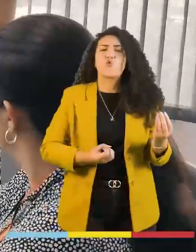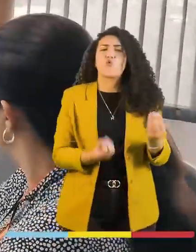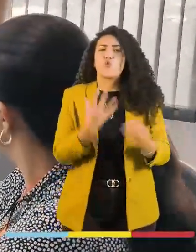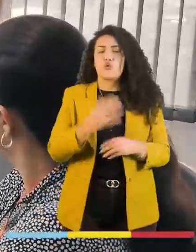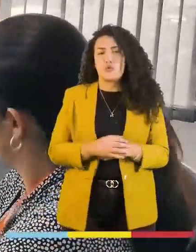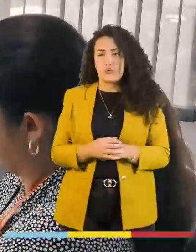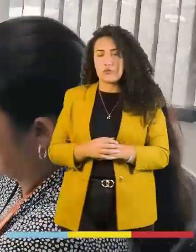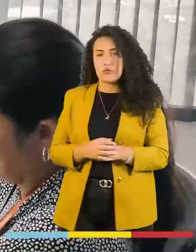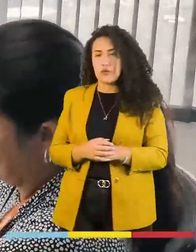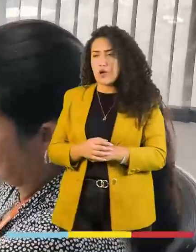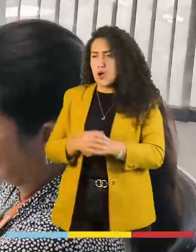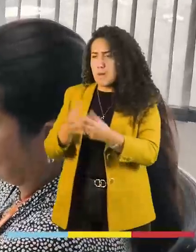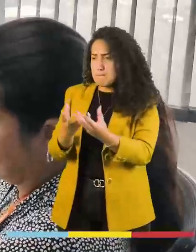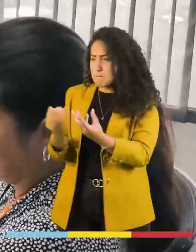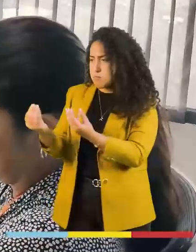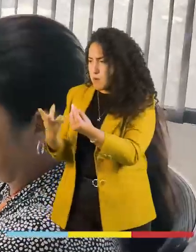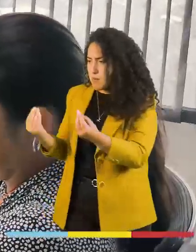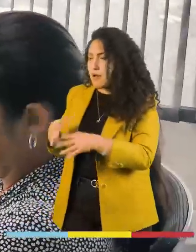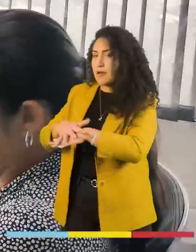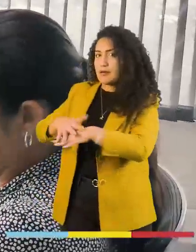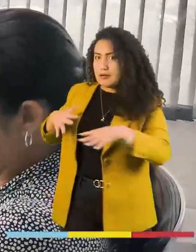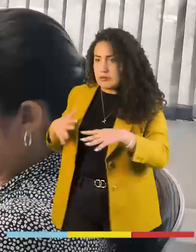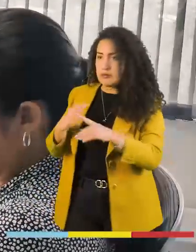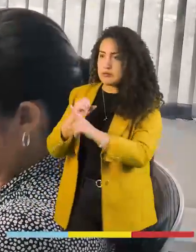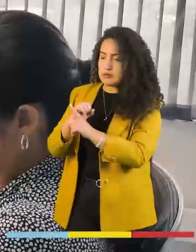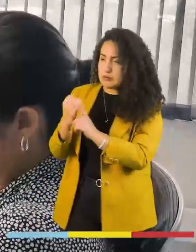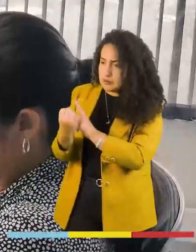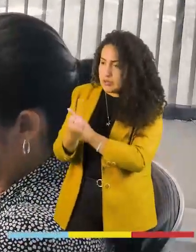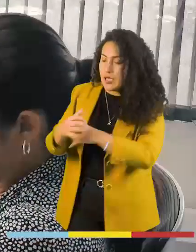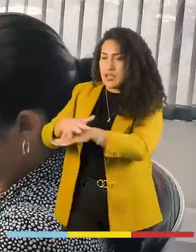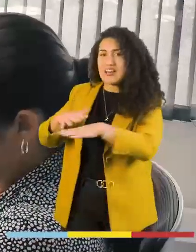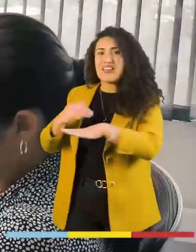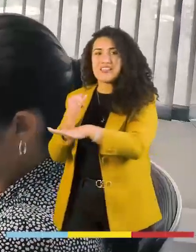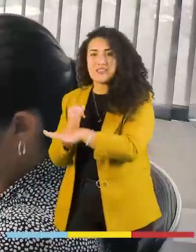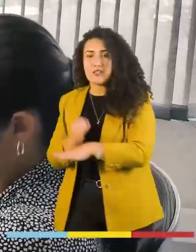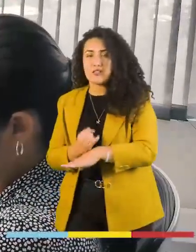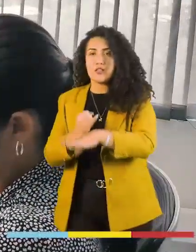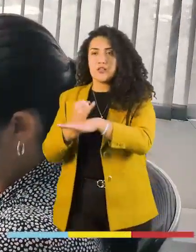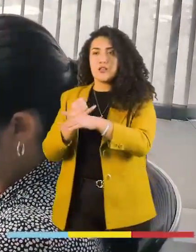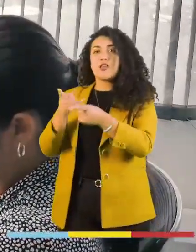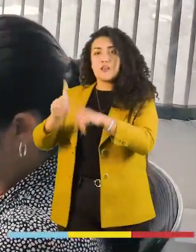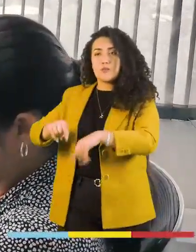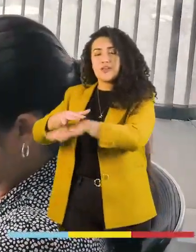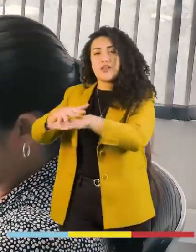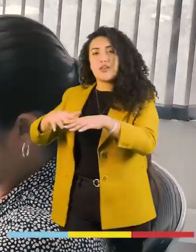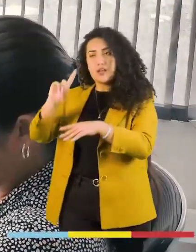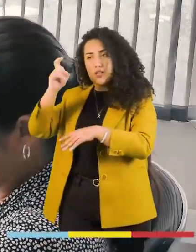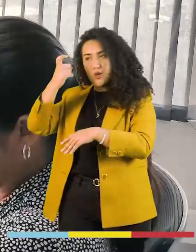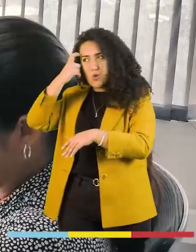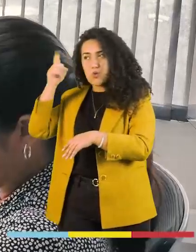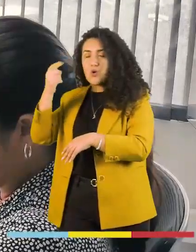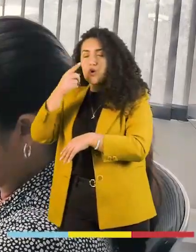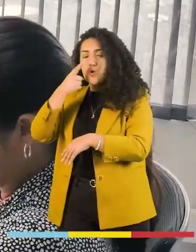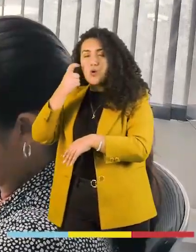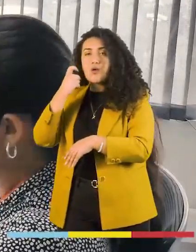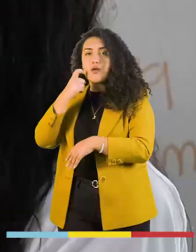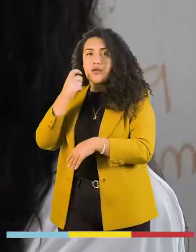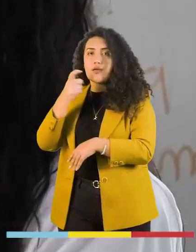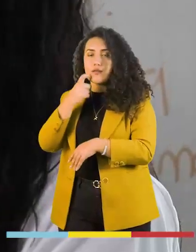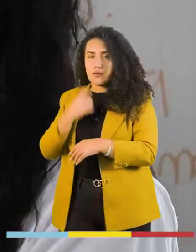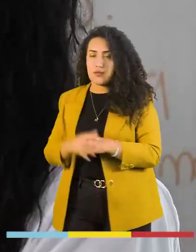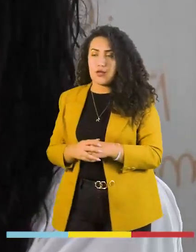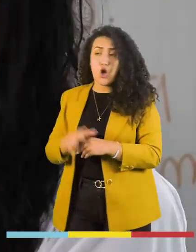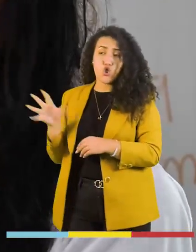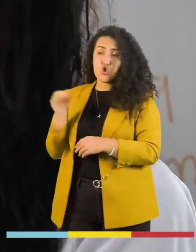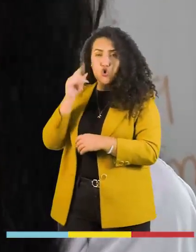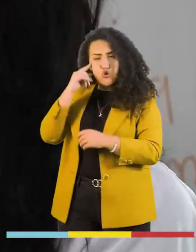equipo principal, fotógrafo, periodista, camarógrafo, pero también mandamos equipo de redes institucionales y también equipo de redes de